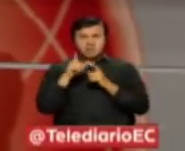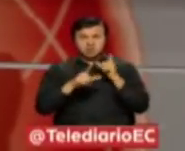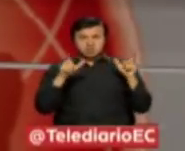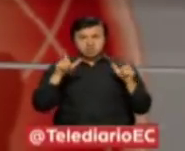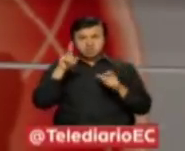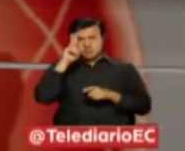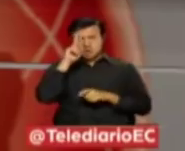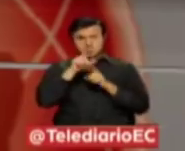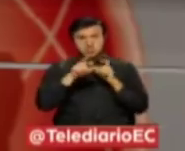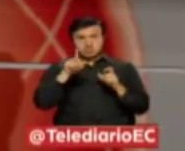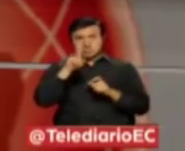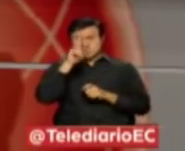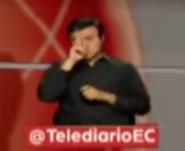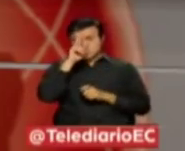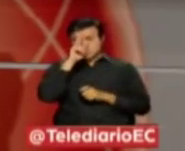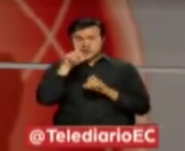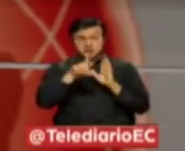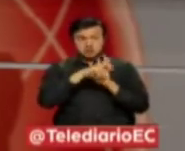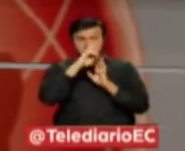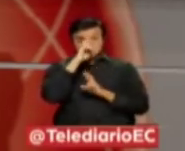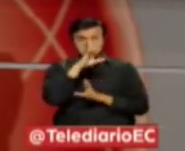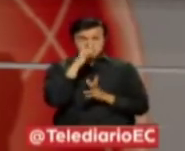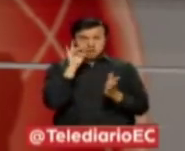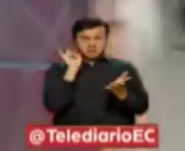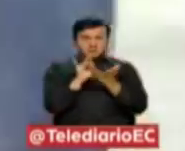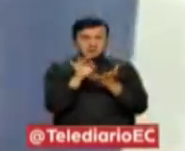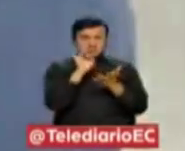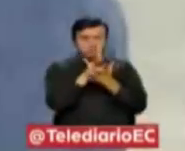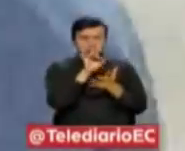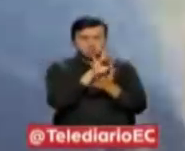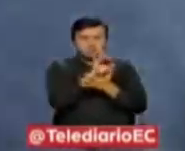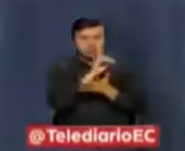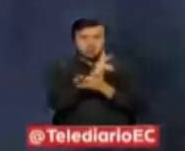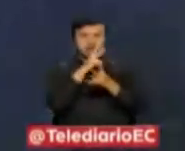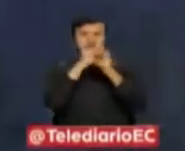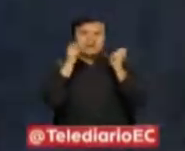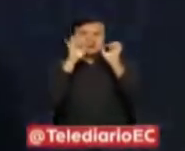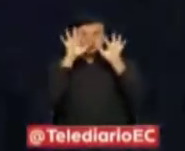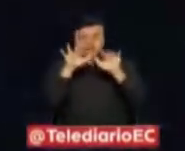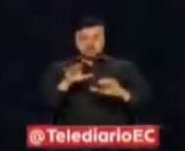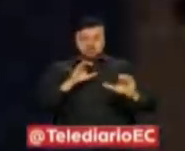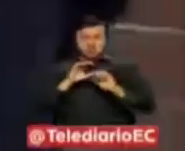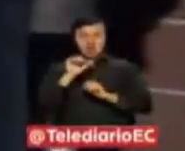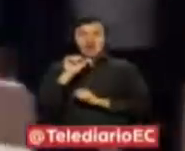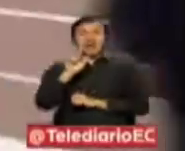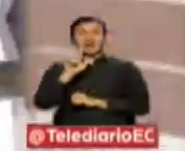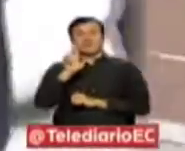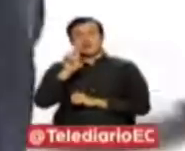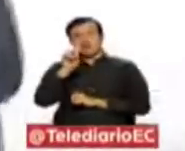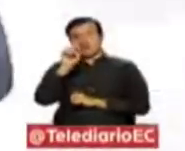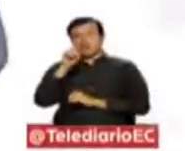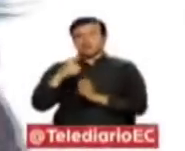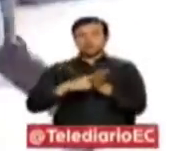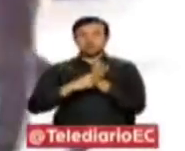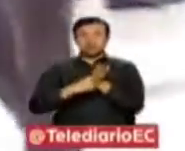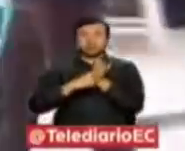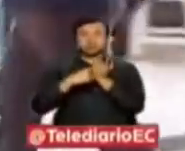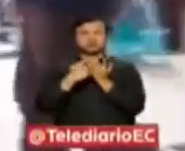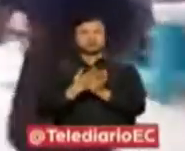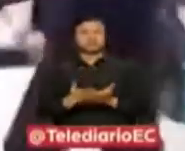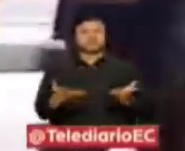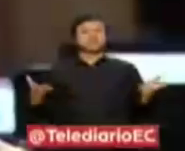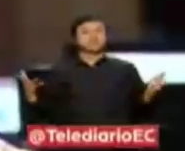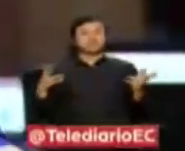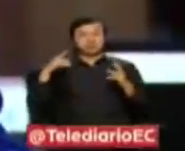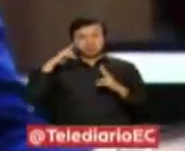aquellos que hayan violado la ley. La fuga del exsecretario de Comunicación Fernando Alvarado abrió el debate acerca de la posibilidad